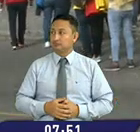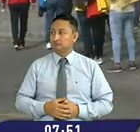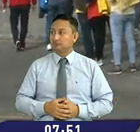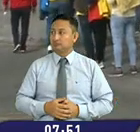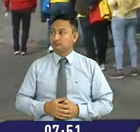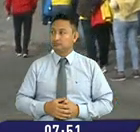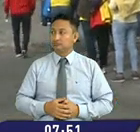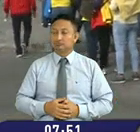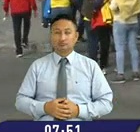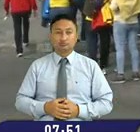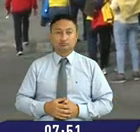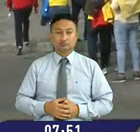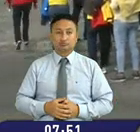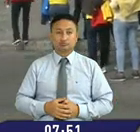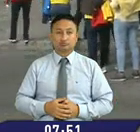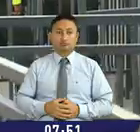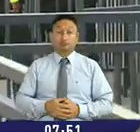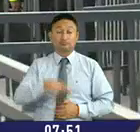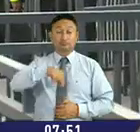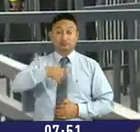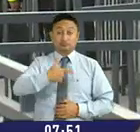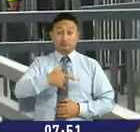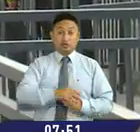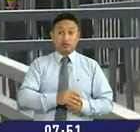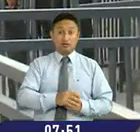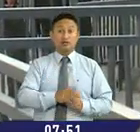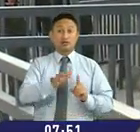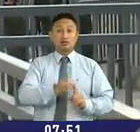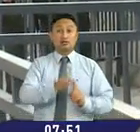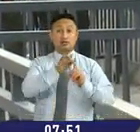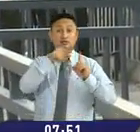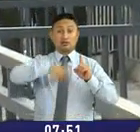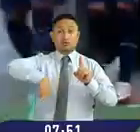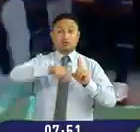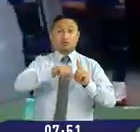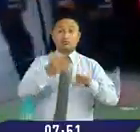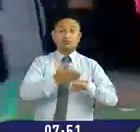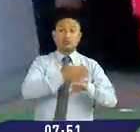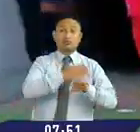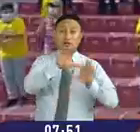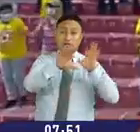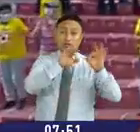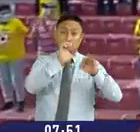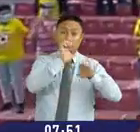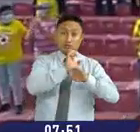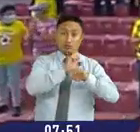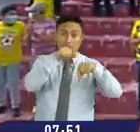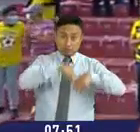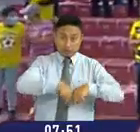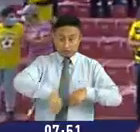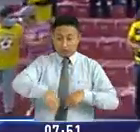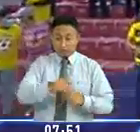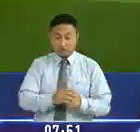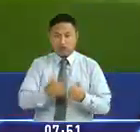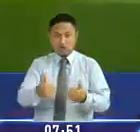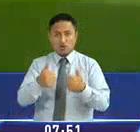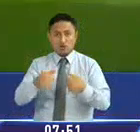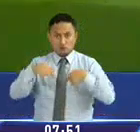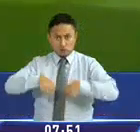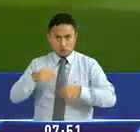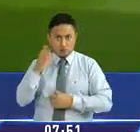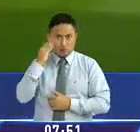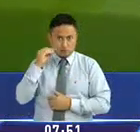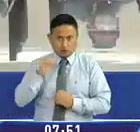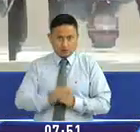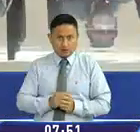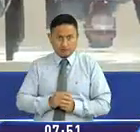La buena experiencia que han dejado los pilotajes implementados en los últimos partidos que ha jugado Ecuador para las eliminatorias al Mundial llevó